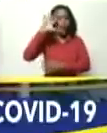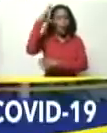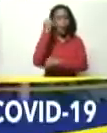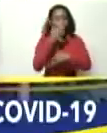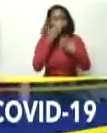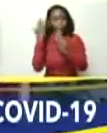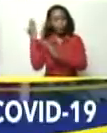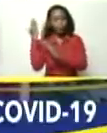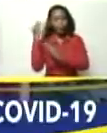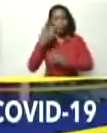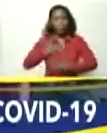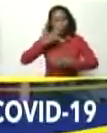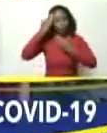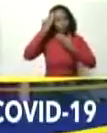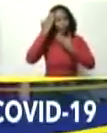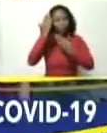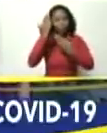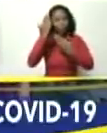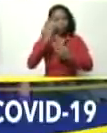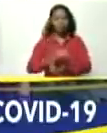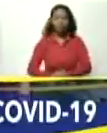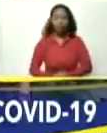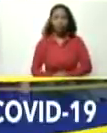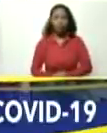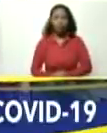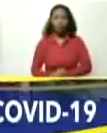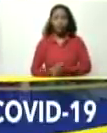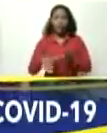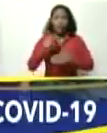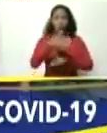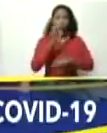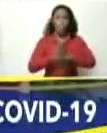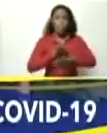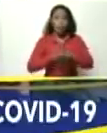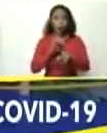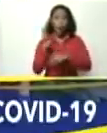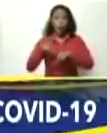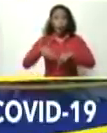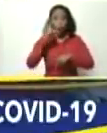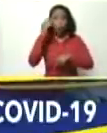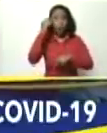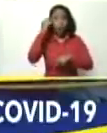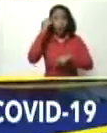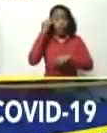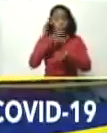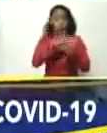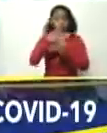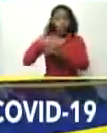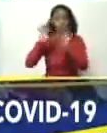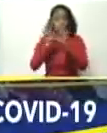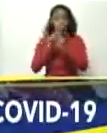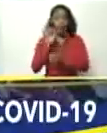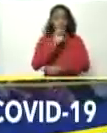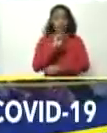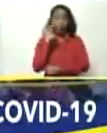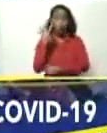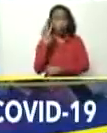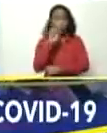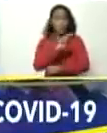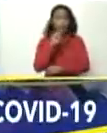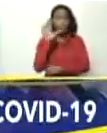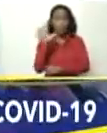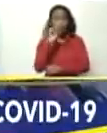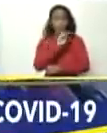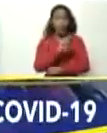Bueno, mis saludos, pues. Luego de haber pasado estos días compartiendo en familia, 24,